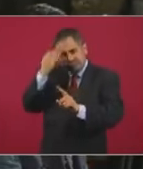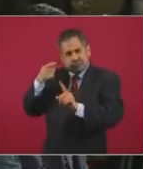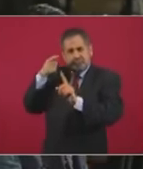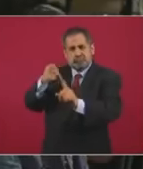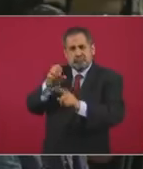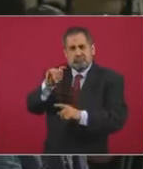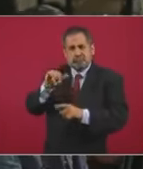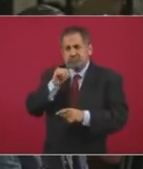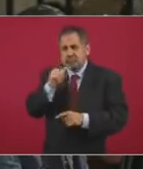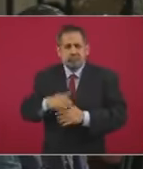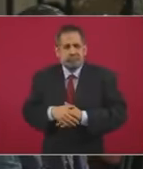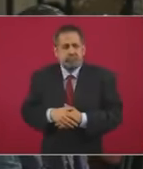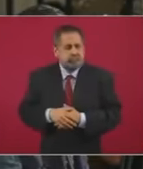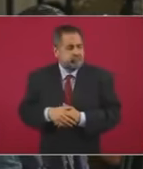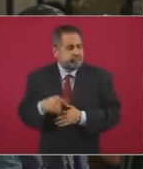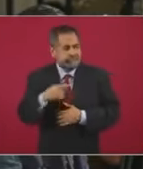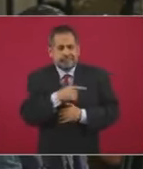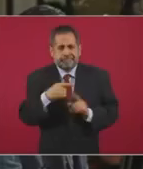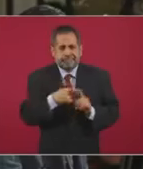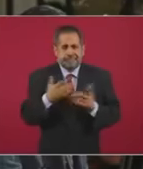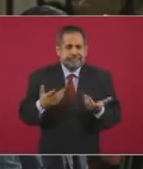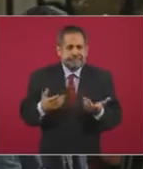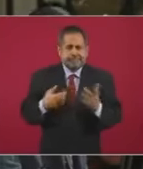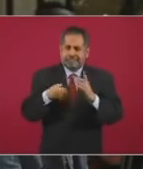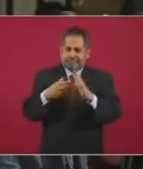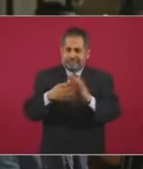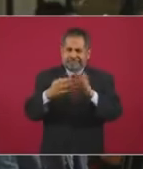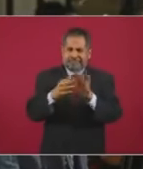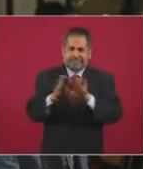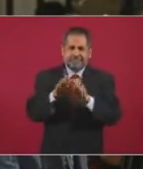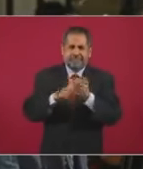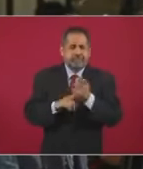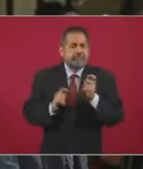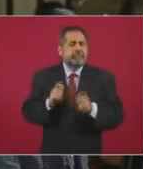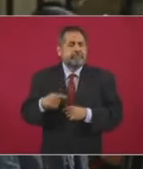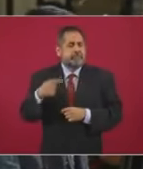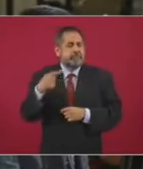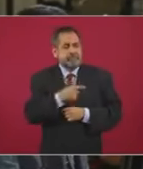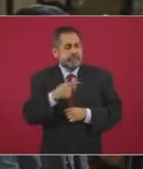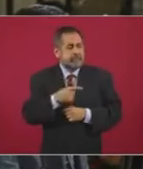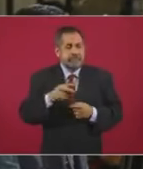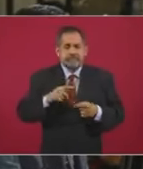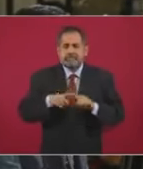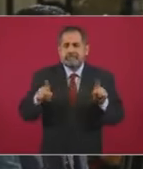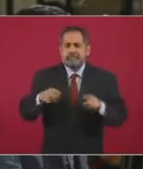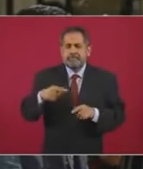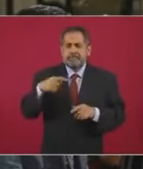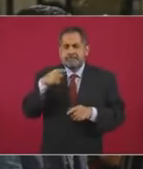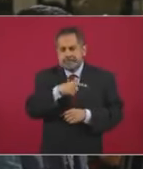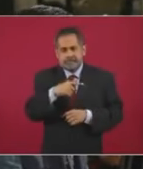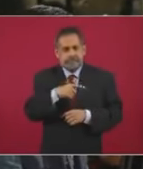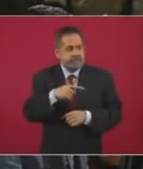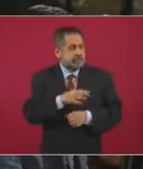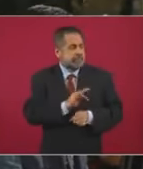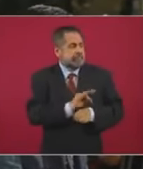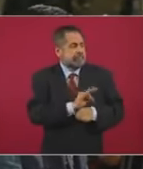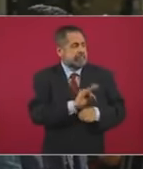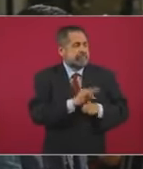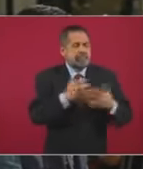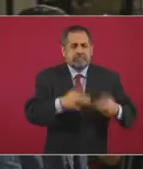¿no? Sino al contrario, quiero remarcar que ha sido lo contrario y ha favorecido a estas